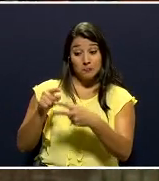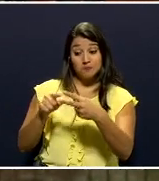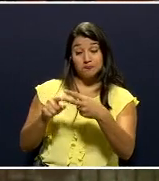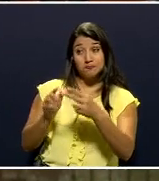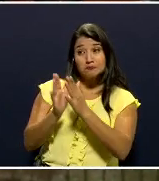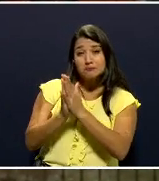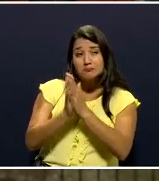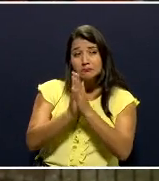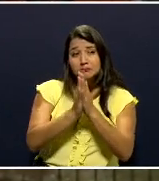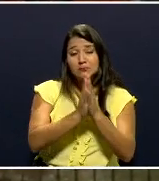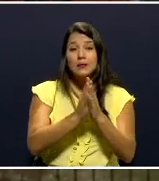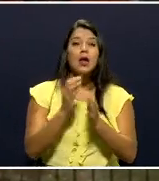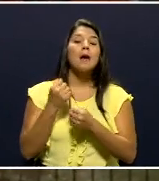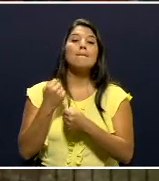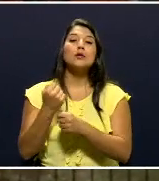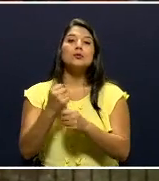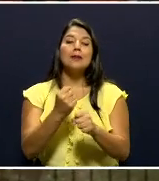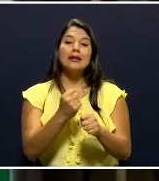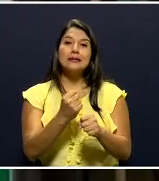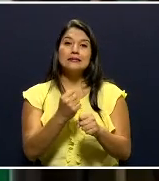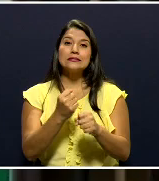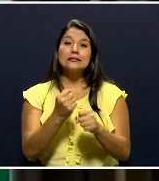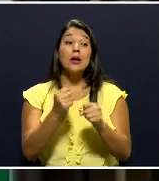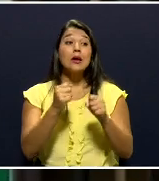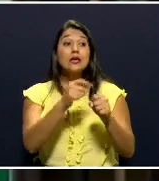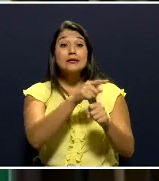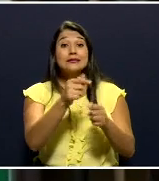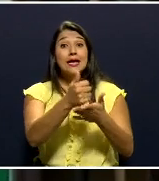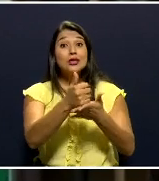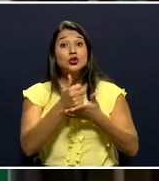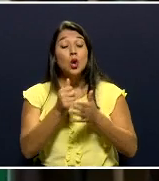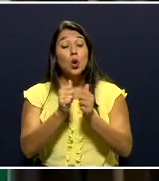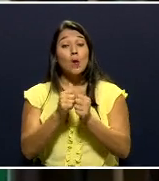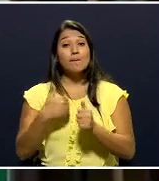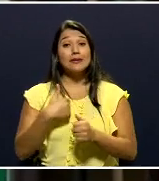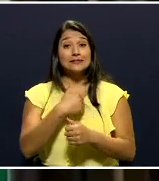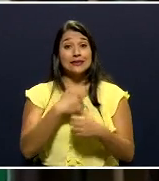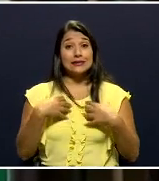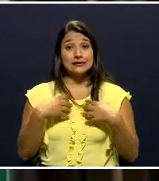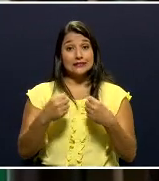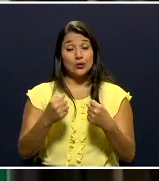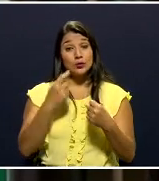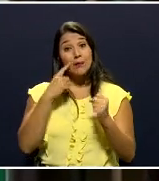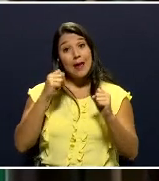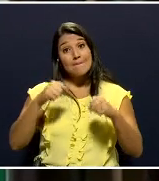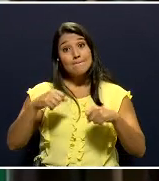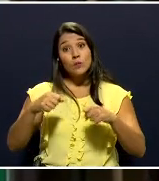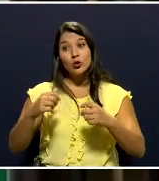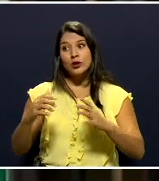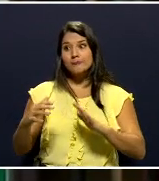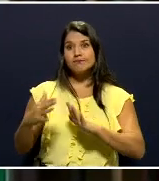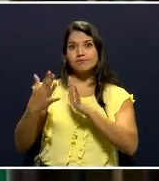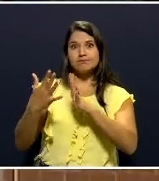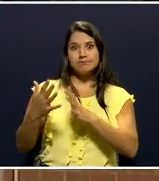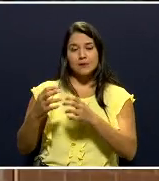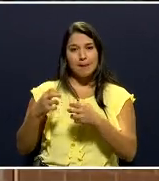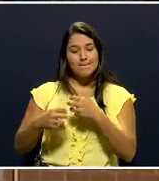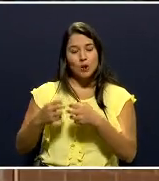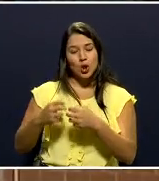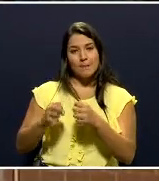las municipalidades colaboración con el Ministerio de Salud para enfrentar la crisis por la pandemia